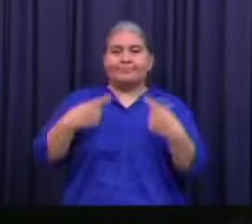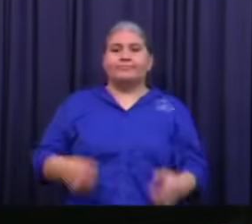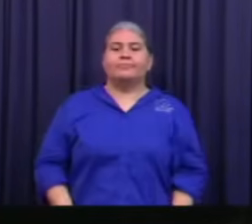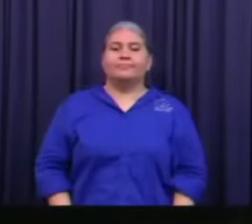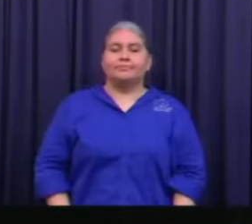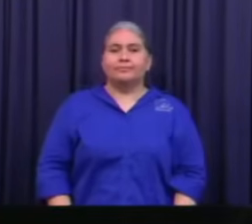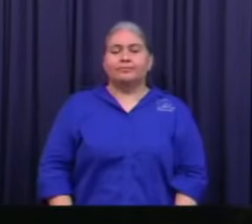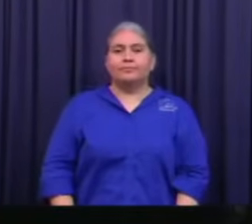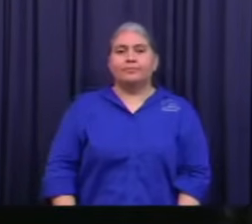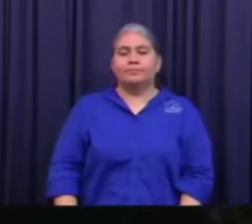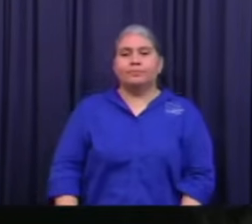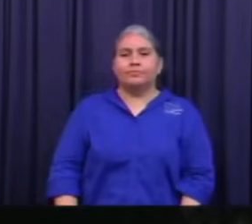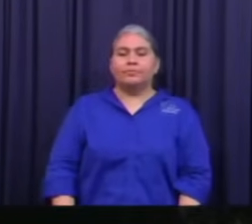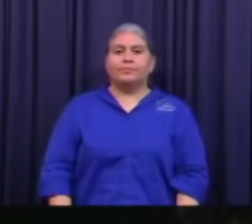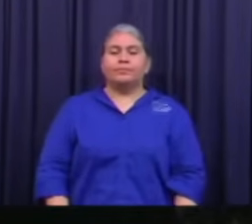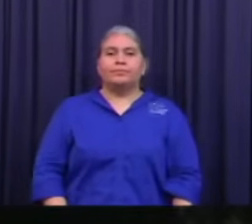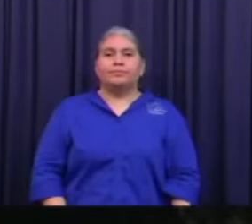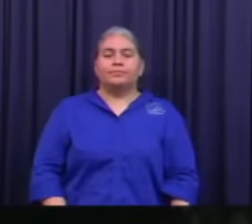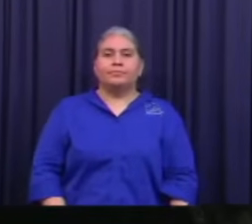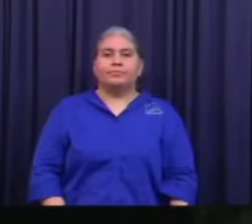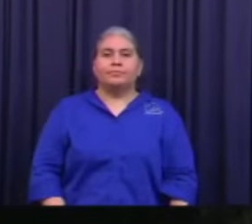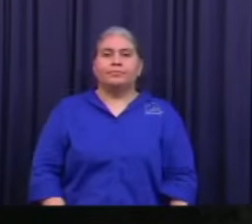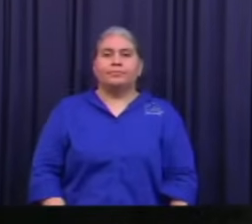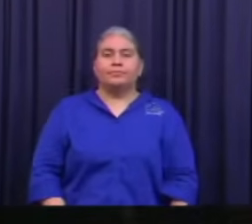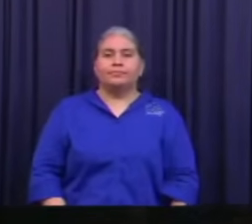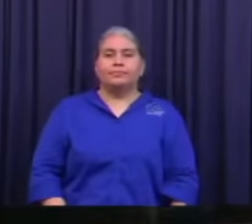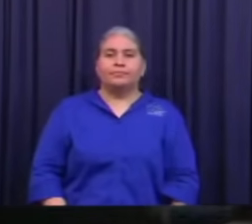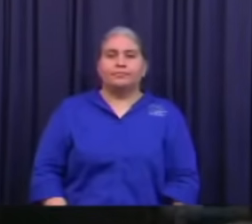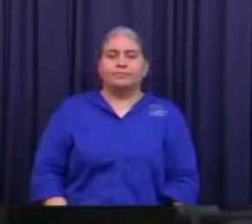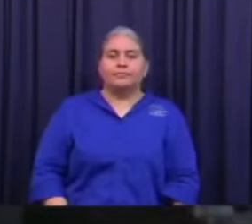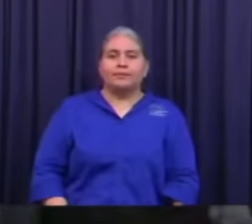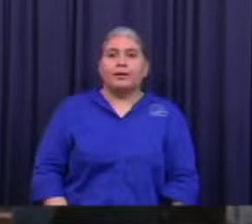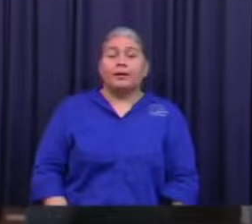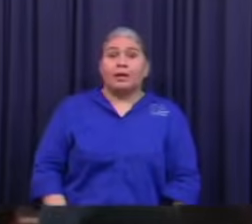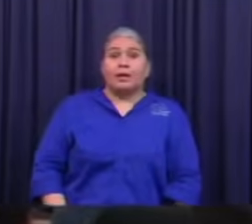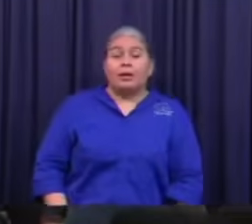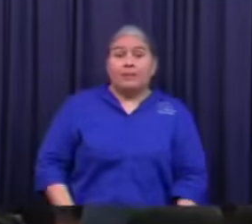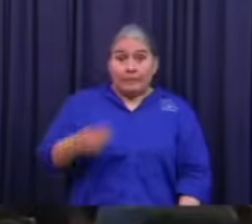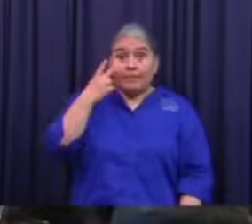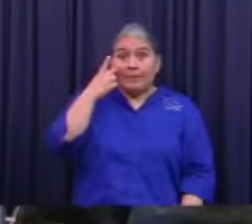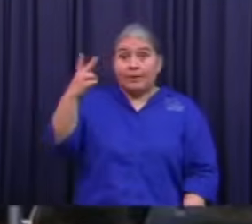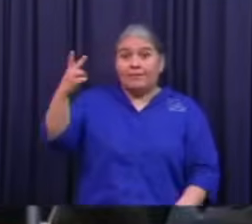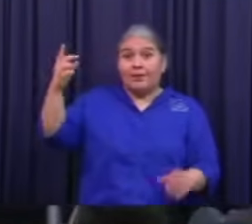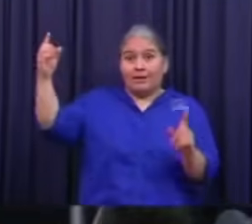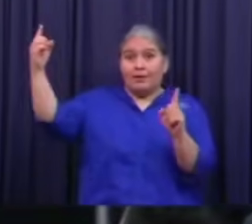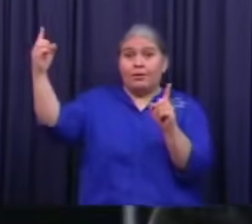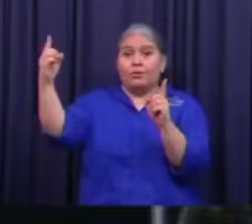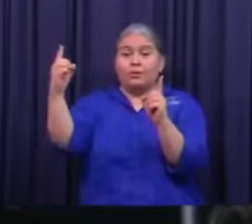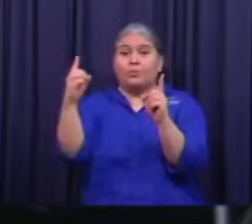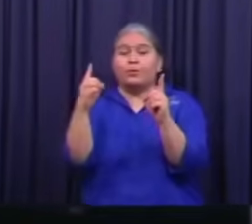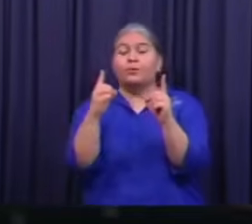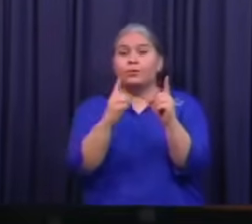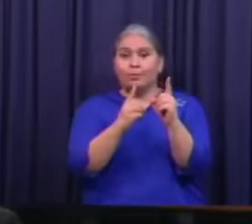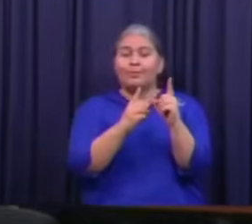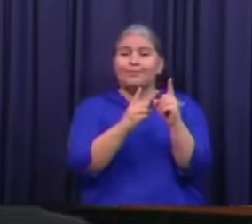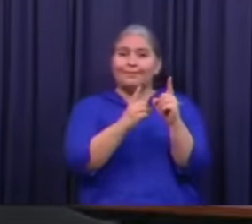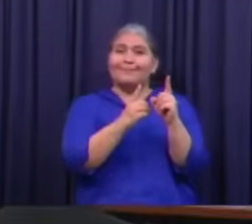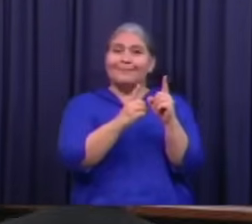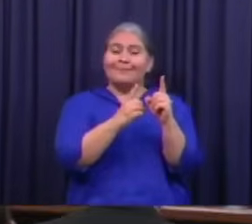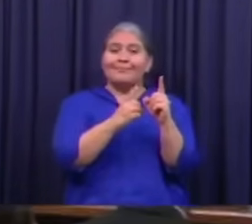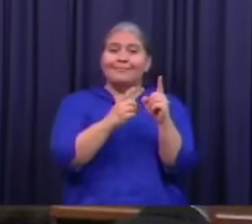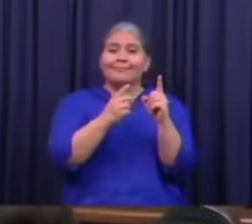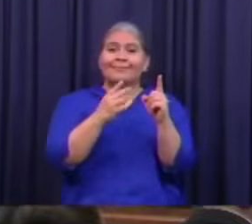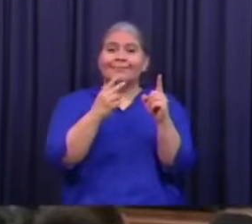sonrisa me llegan a recibir a mí veces cuando yo así No no me da tiempo para ir a todos lados ahí pero